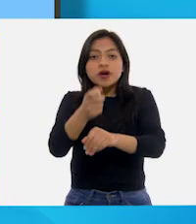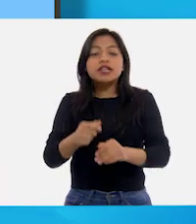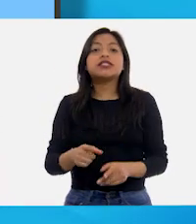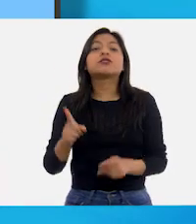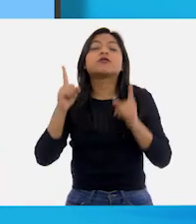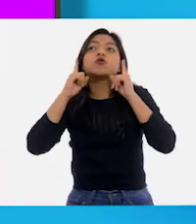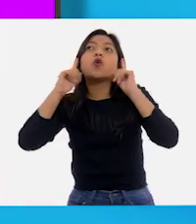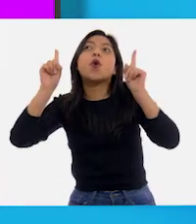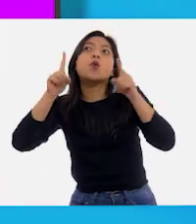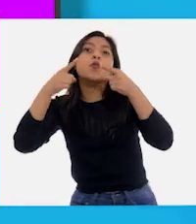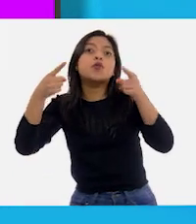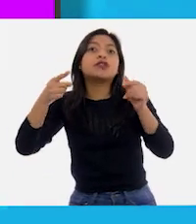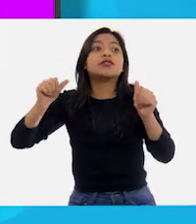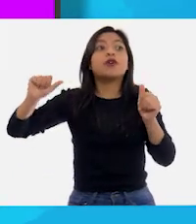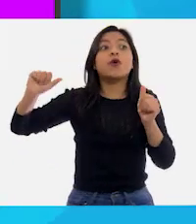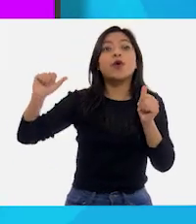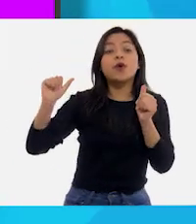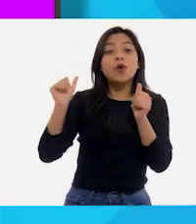la música,